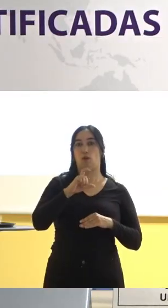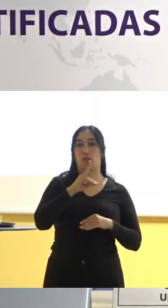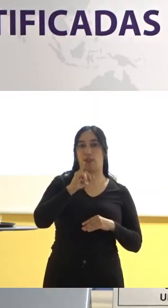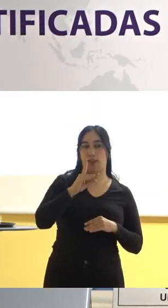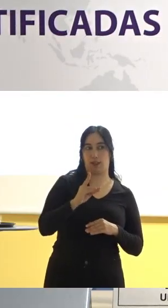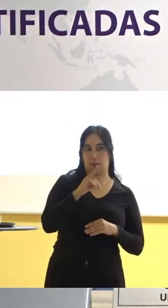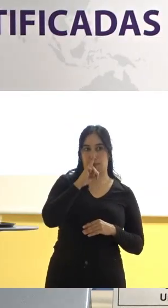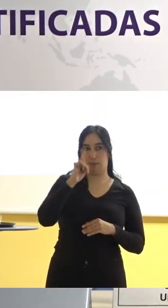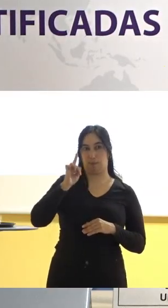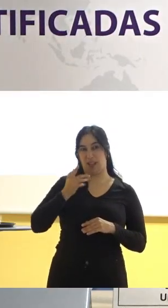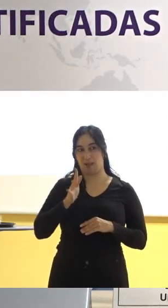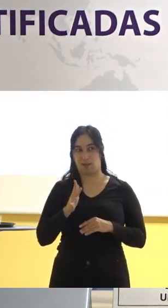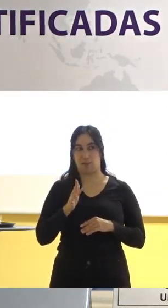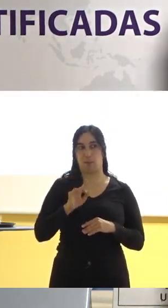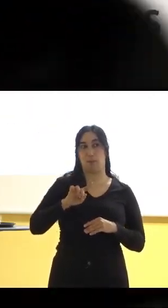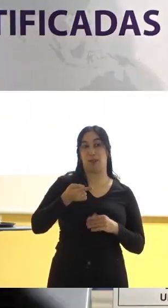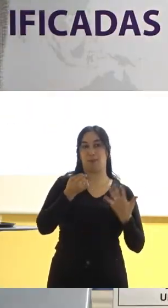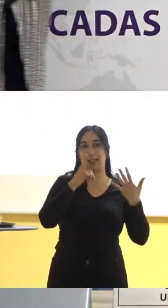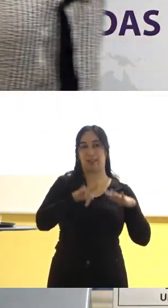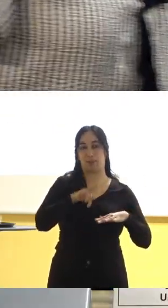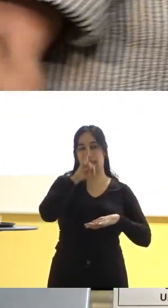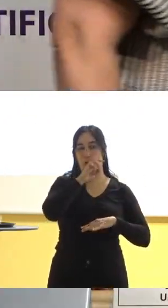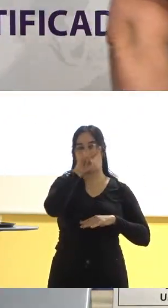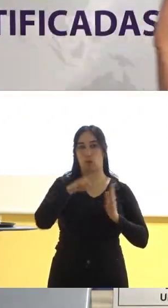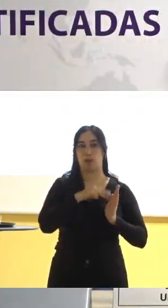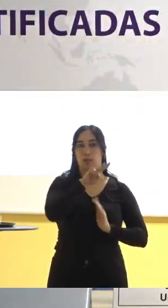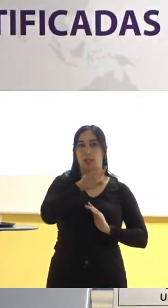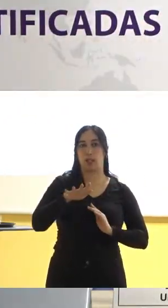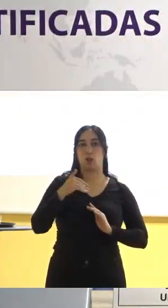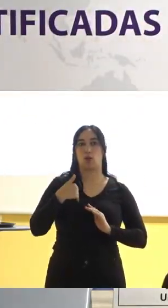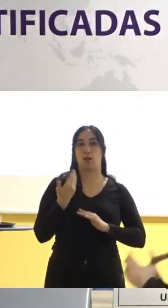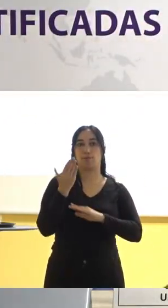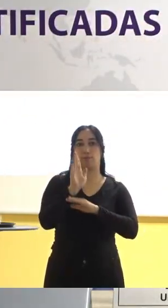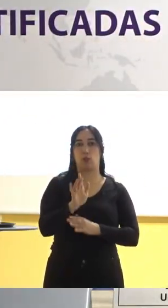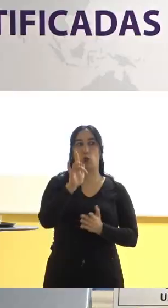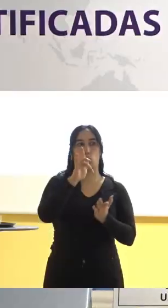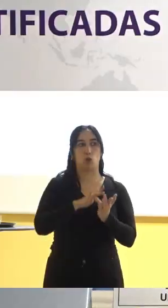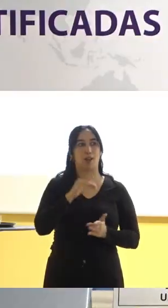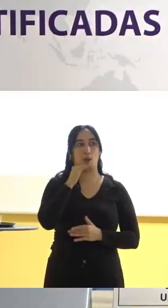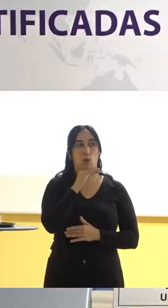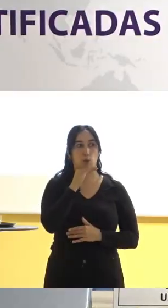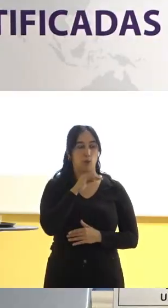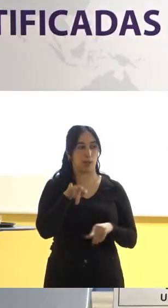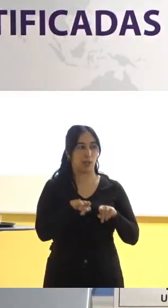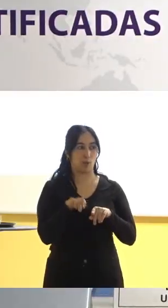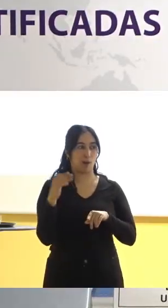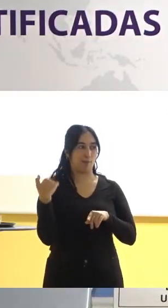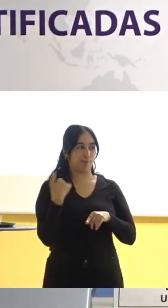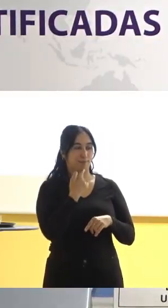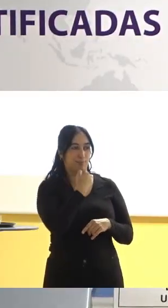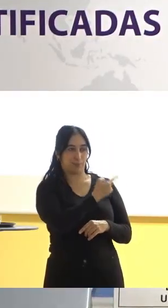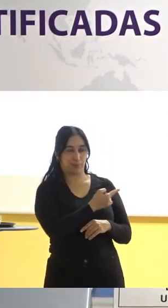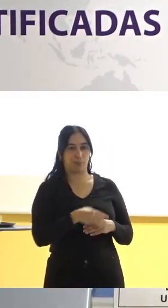el curso pasado, digamos en el primer semestre de 2025, y que ya se presentó aquí en octubre, como bien comentaba